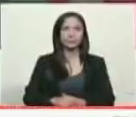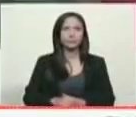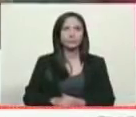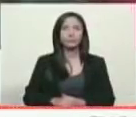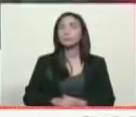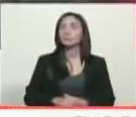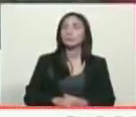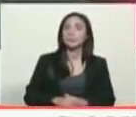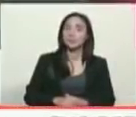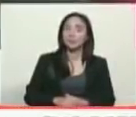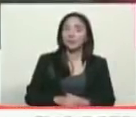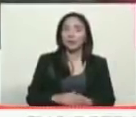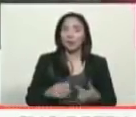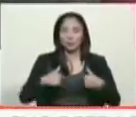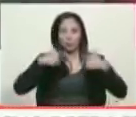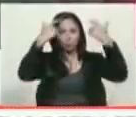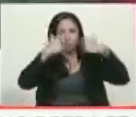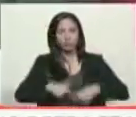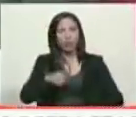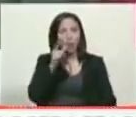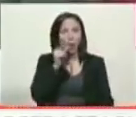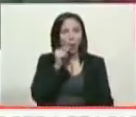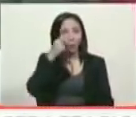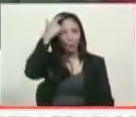Soy el mayor general Fabio Zabarce,